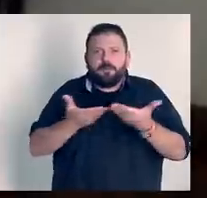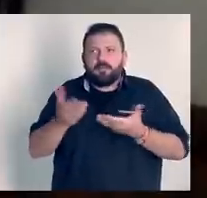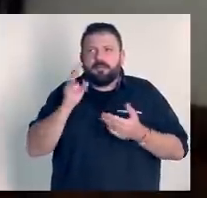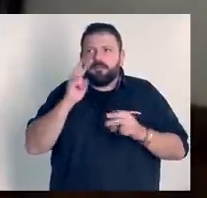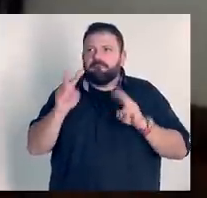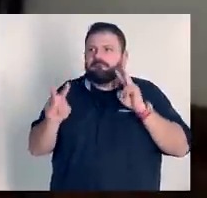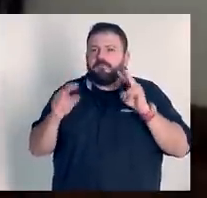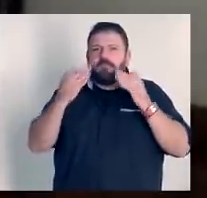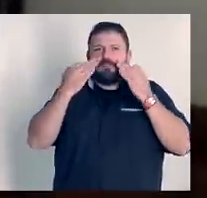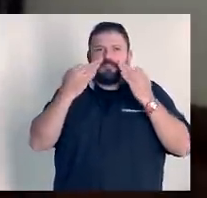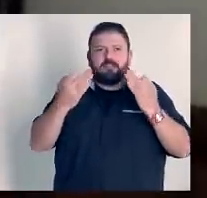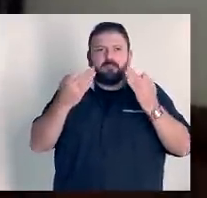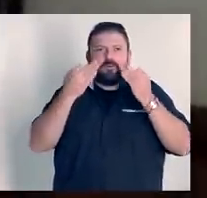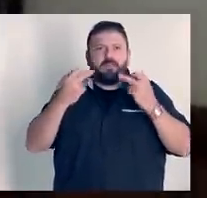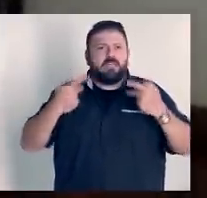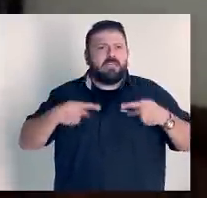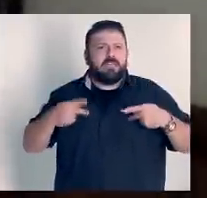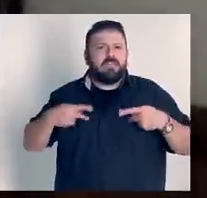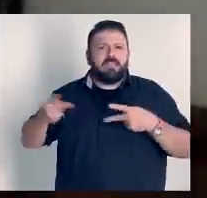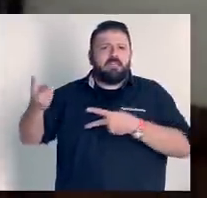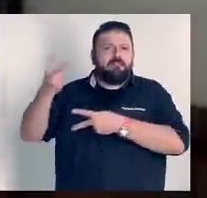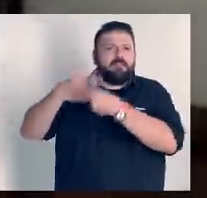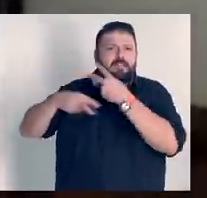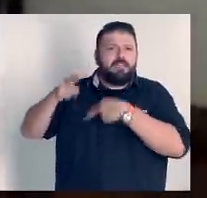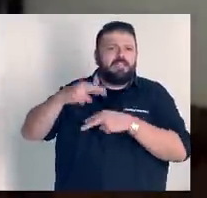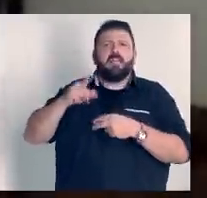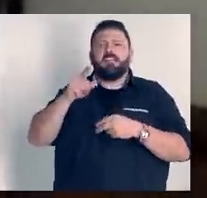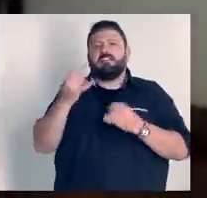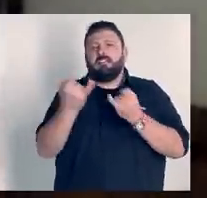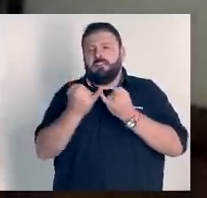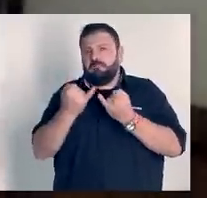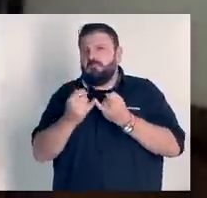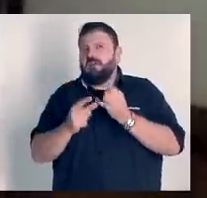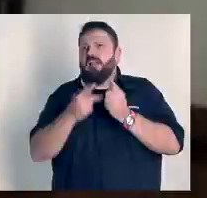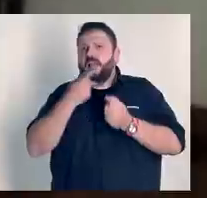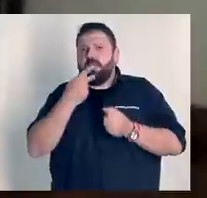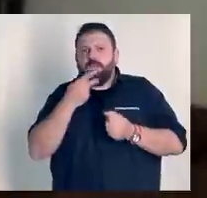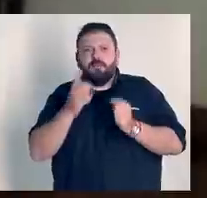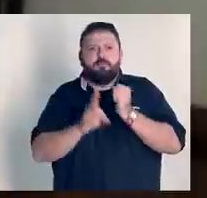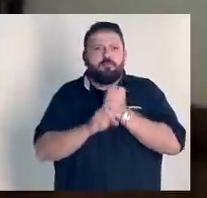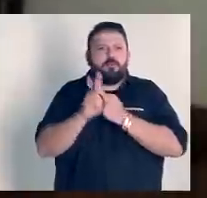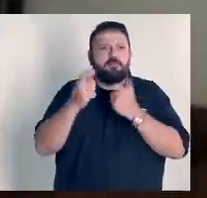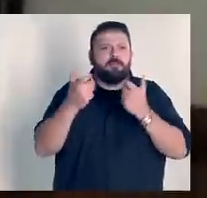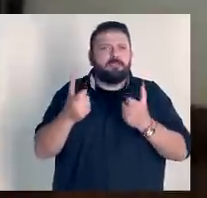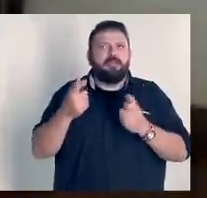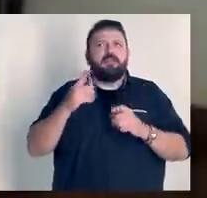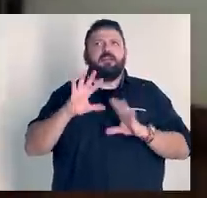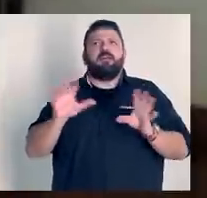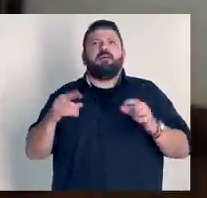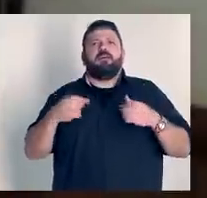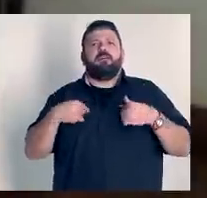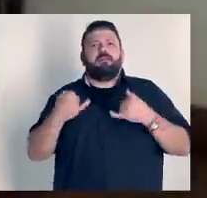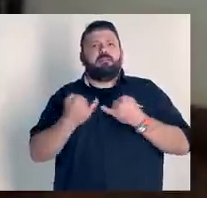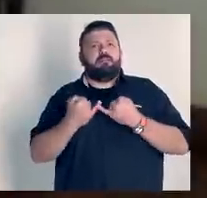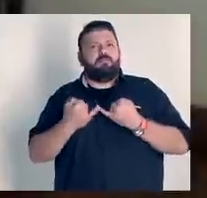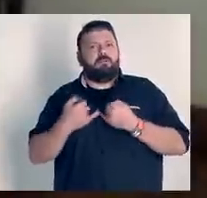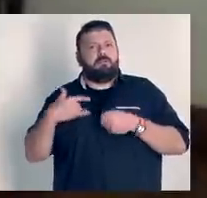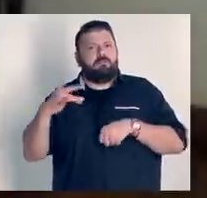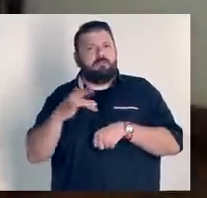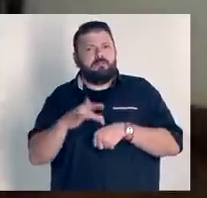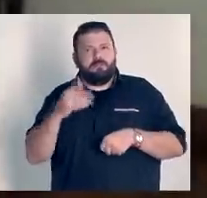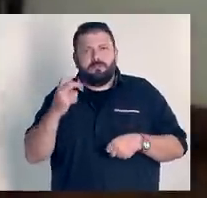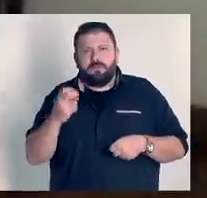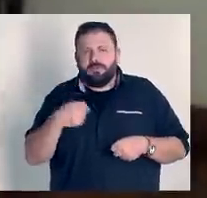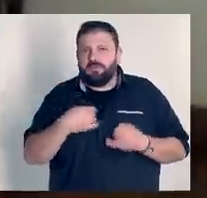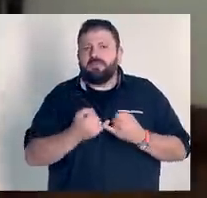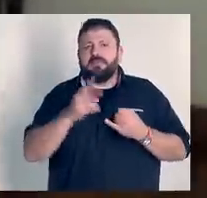de gente que venía resolviendo sus problemas económicos, y bueno, eso me vino como a terminar de completar, porque eso era